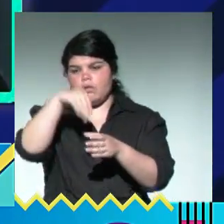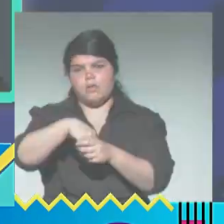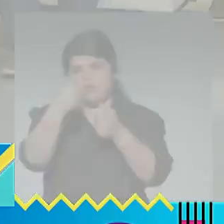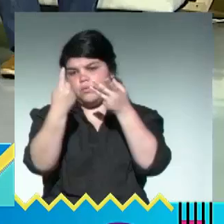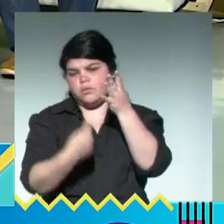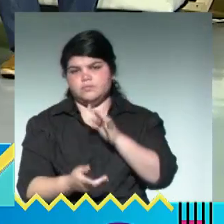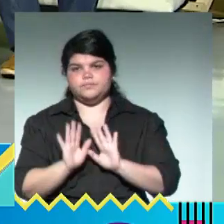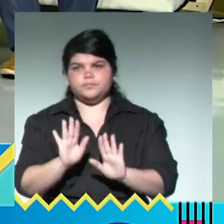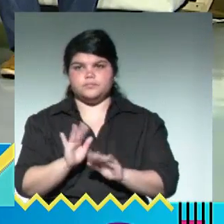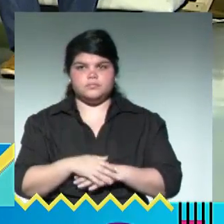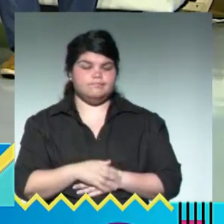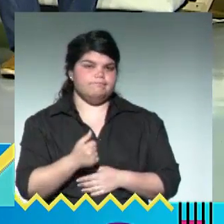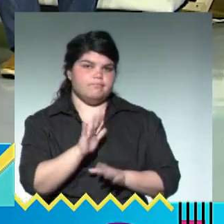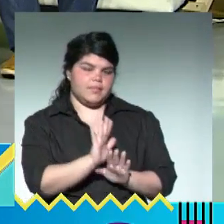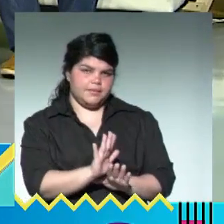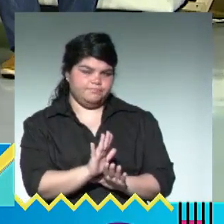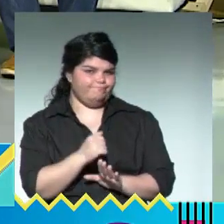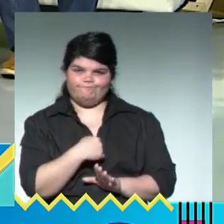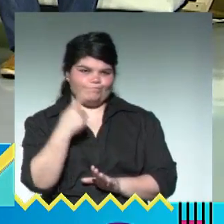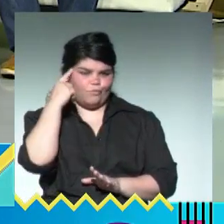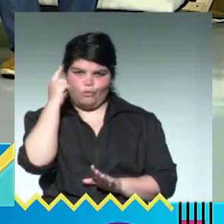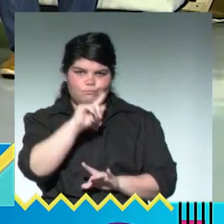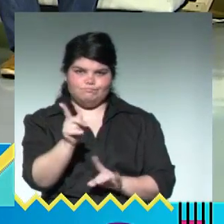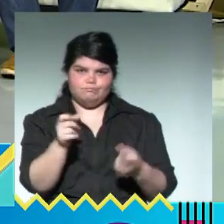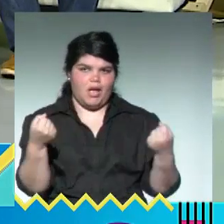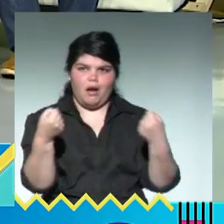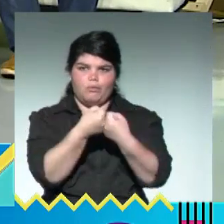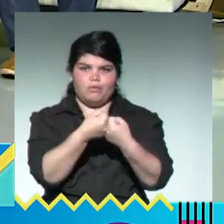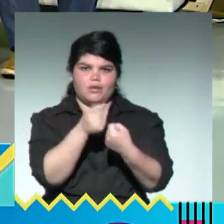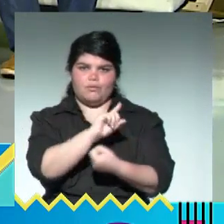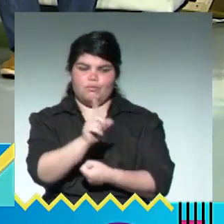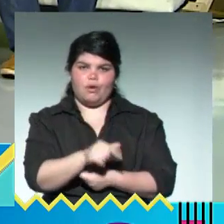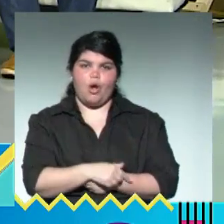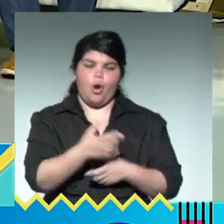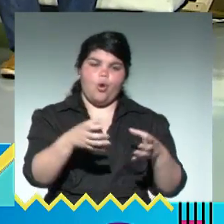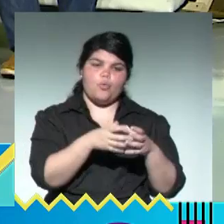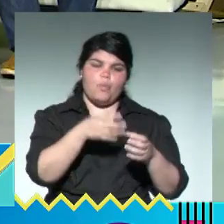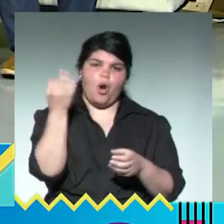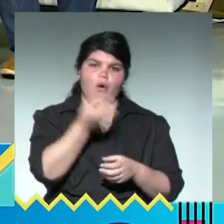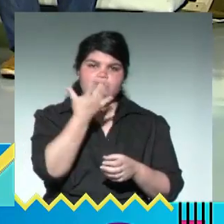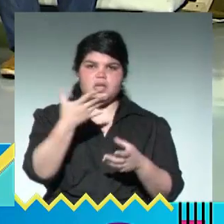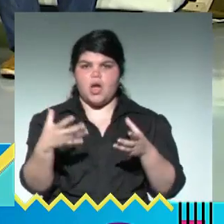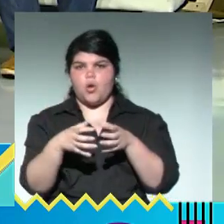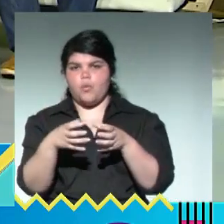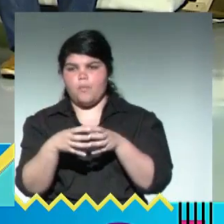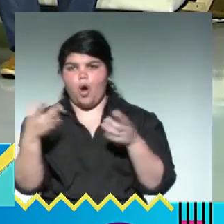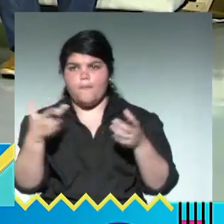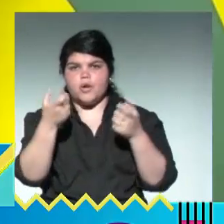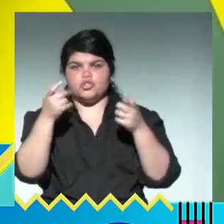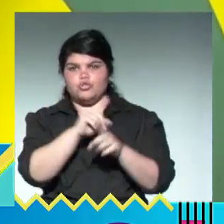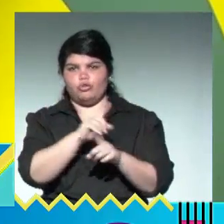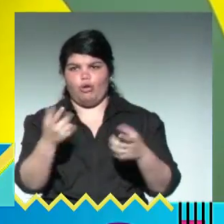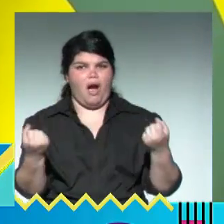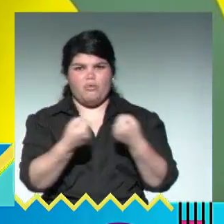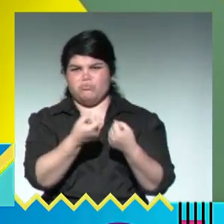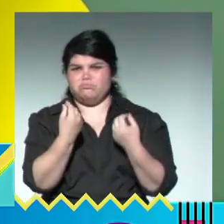No creo que sea un consenso de oficialismo y oposición, porque hay un gran debate,